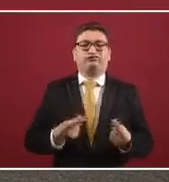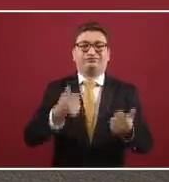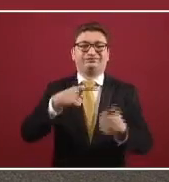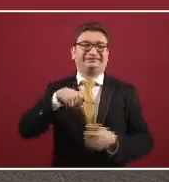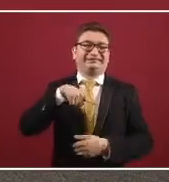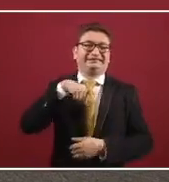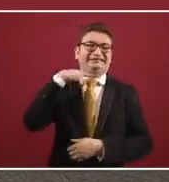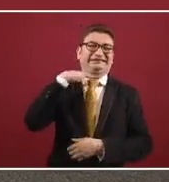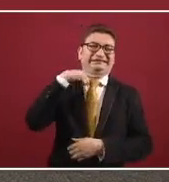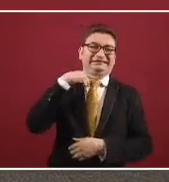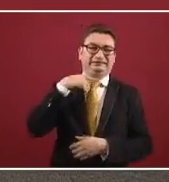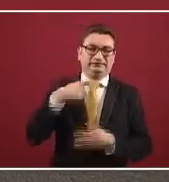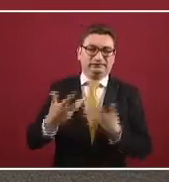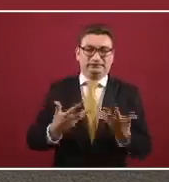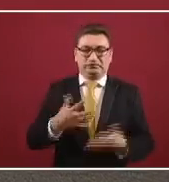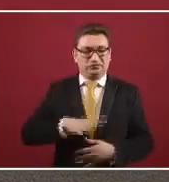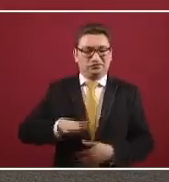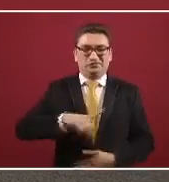del gobierno.